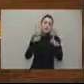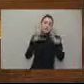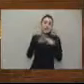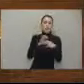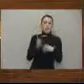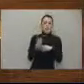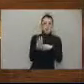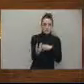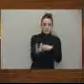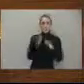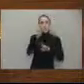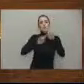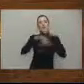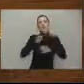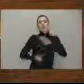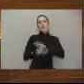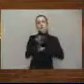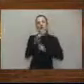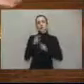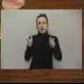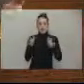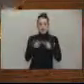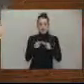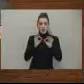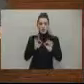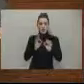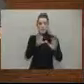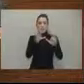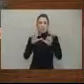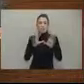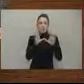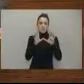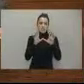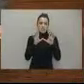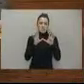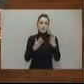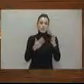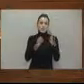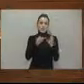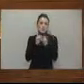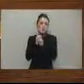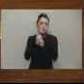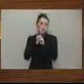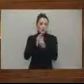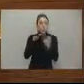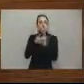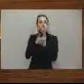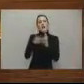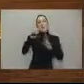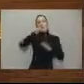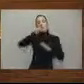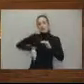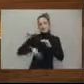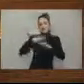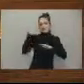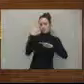problema surge porque actualmente ese bono, que se carga en bloques de 10 viajes, tiene una validez de un mes desde su utilización para